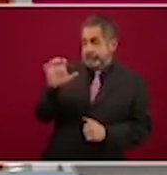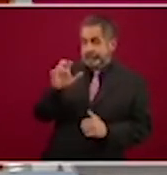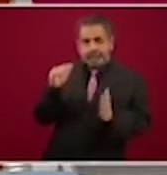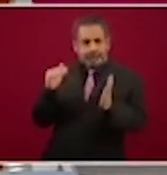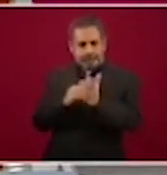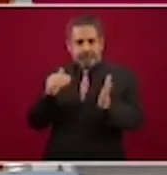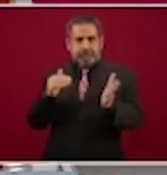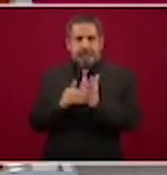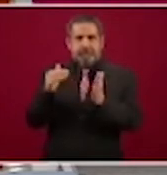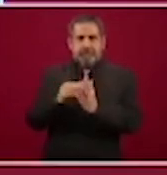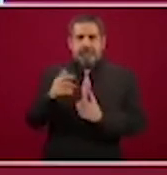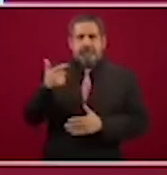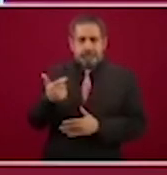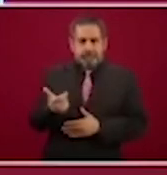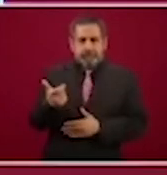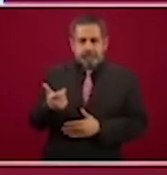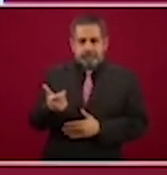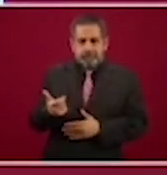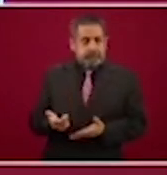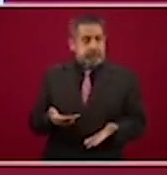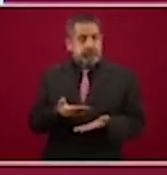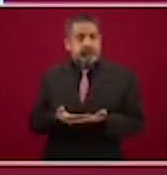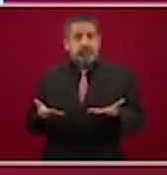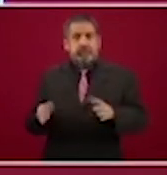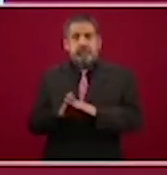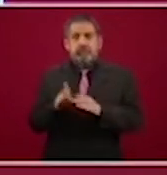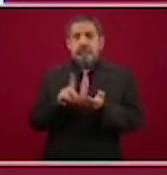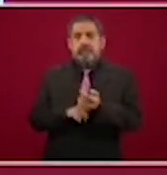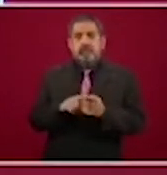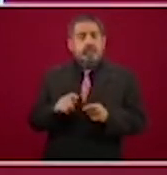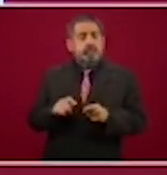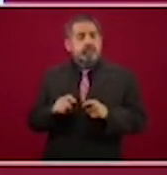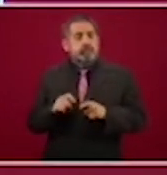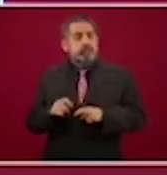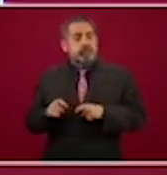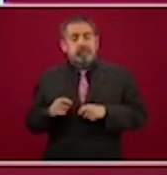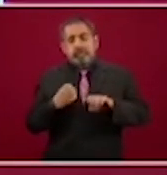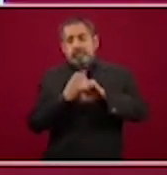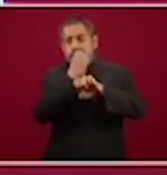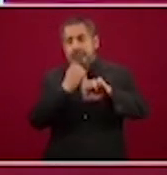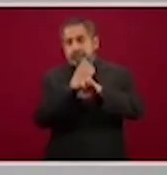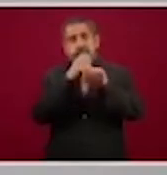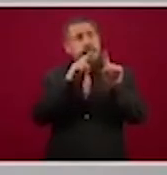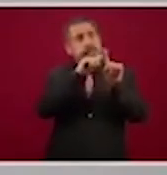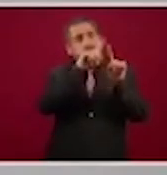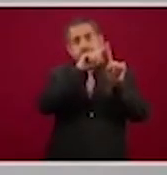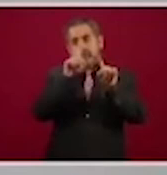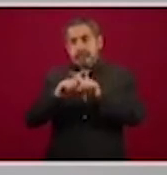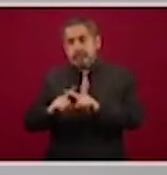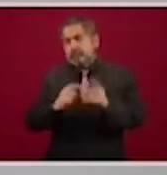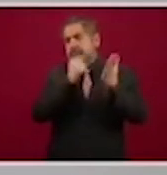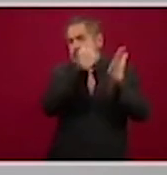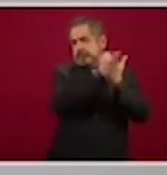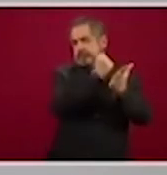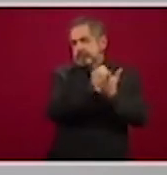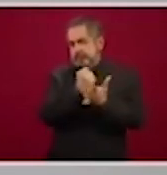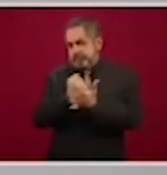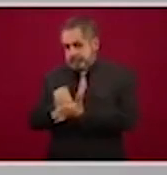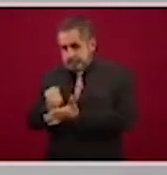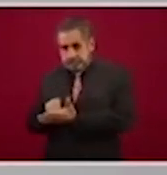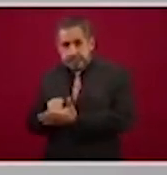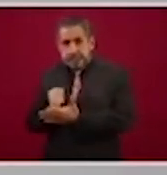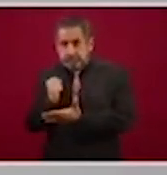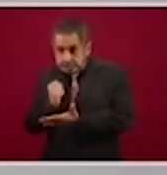de pesos y ahora tendrá nada más que pasar a los congresos locales para ya su aprobación definitiva y suscripción en la